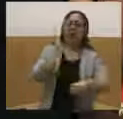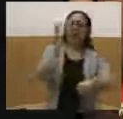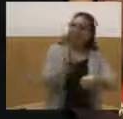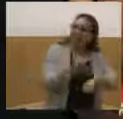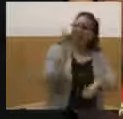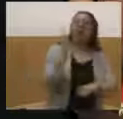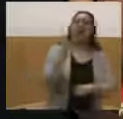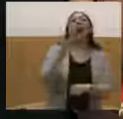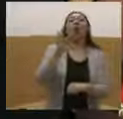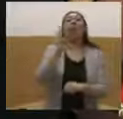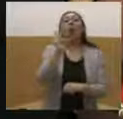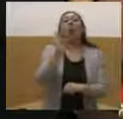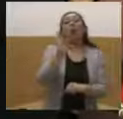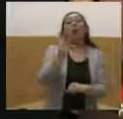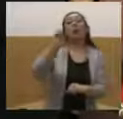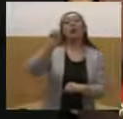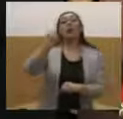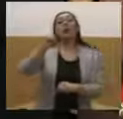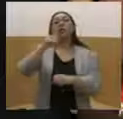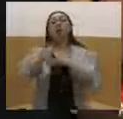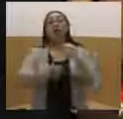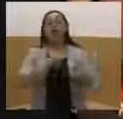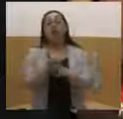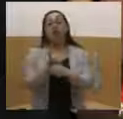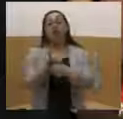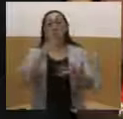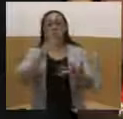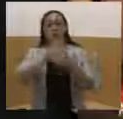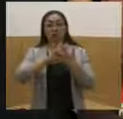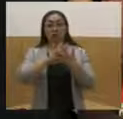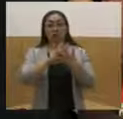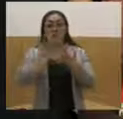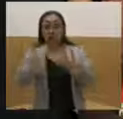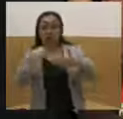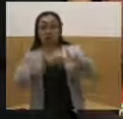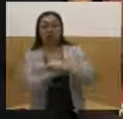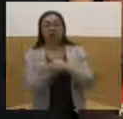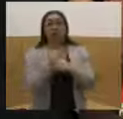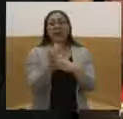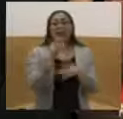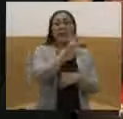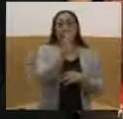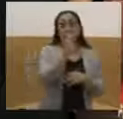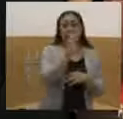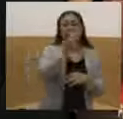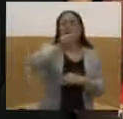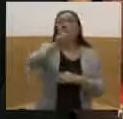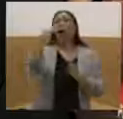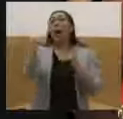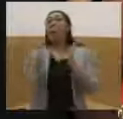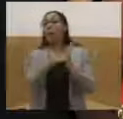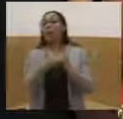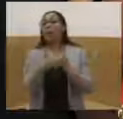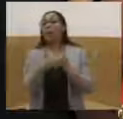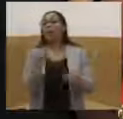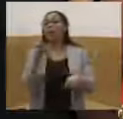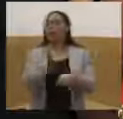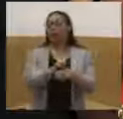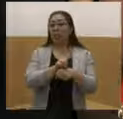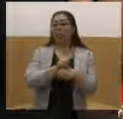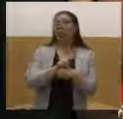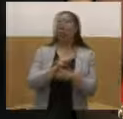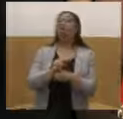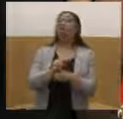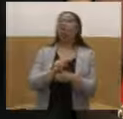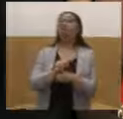pena de entre 40 y 60 años de prisión y de 500 a 1000 días de multa. Impone también al servidor público